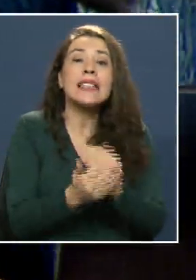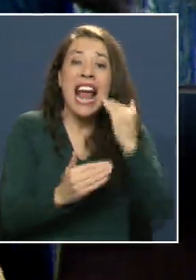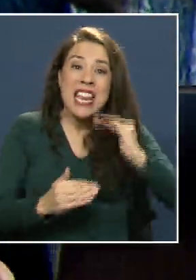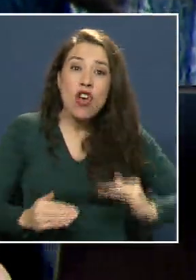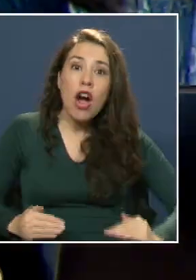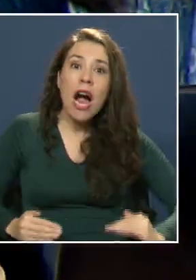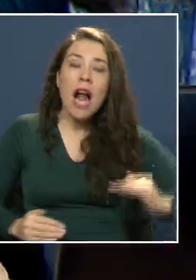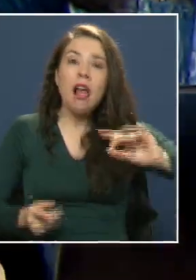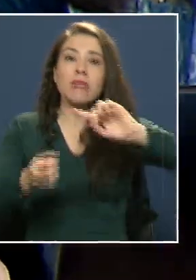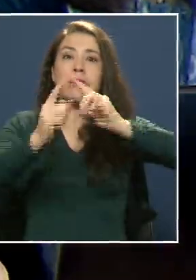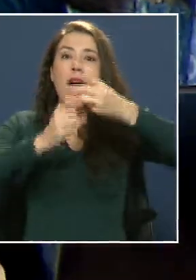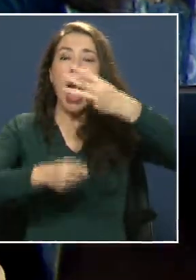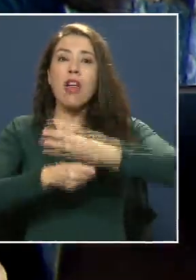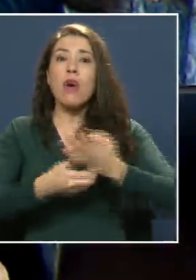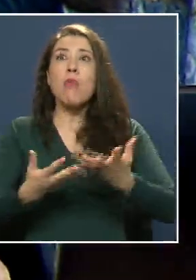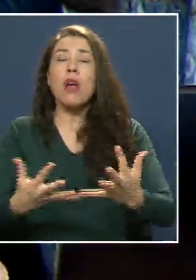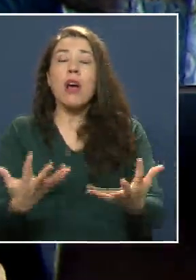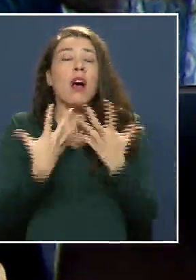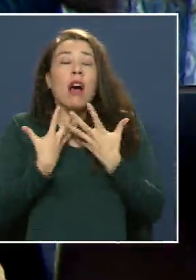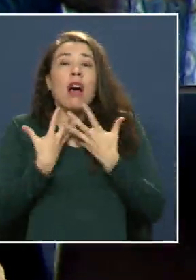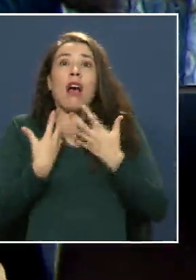adultez debido al impacto del trauma.